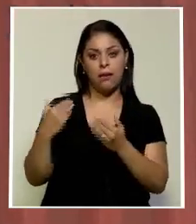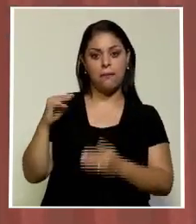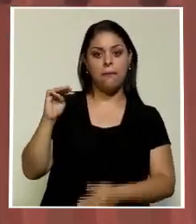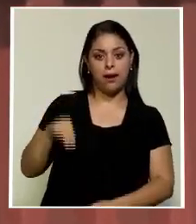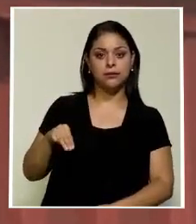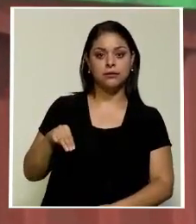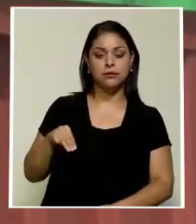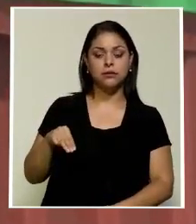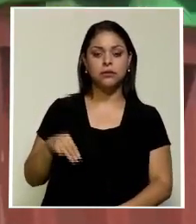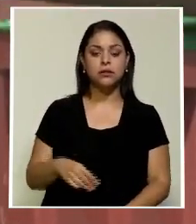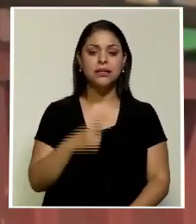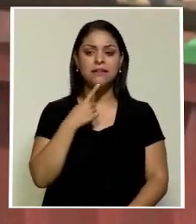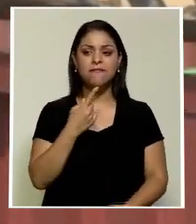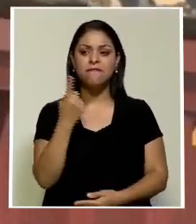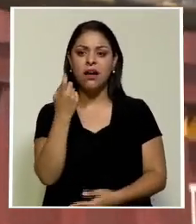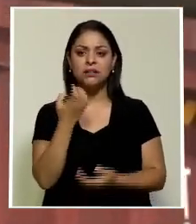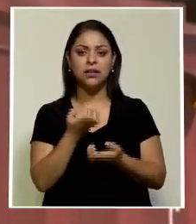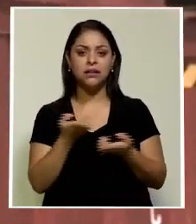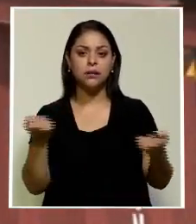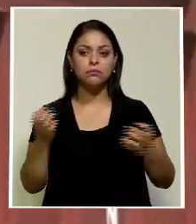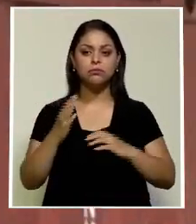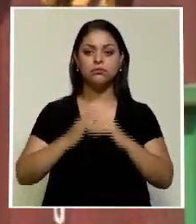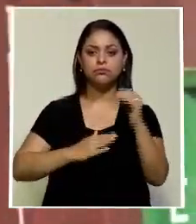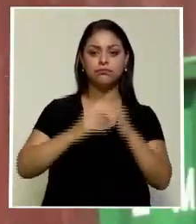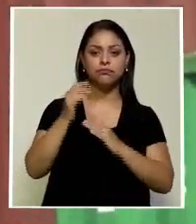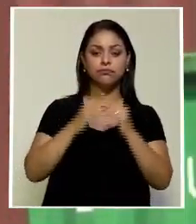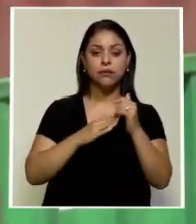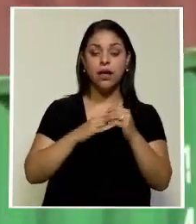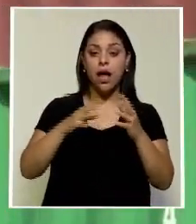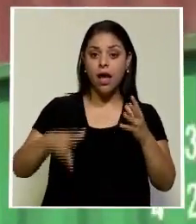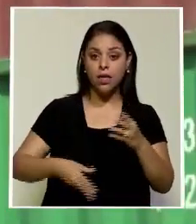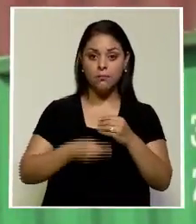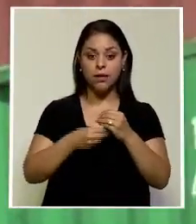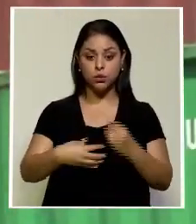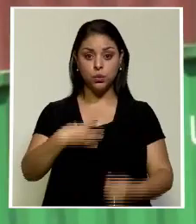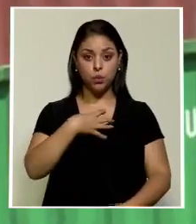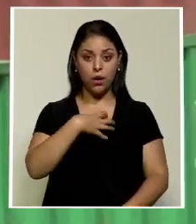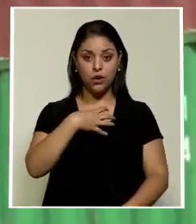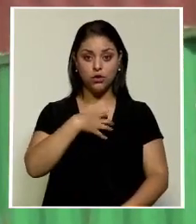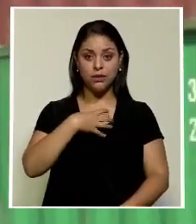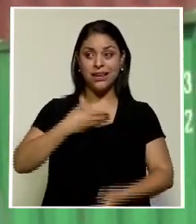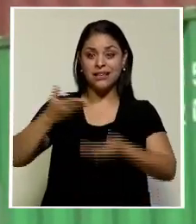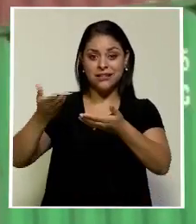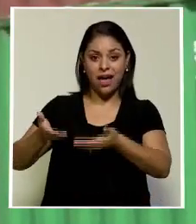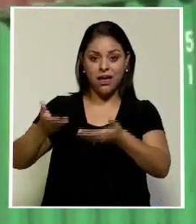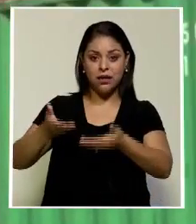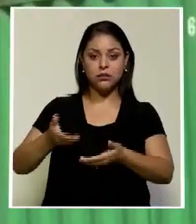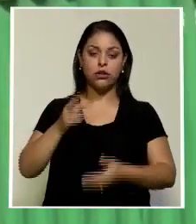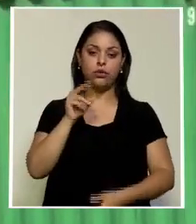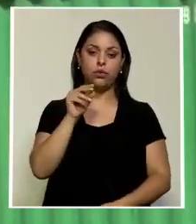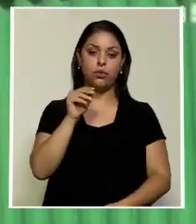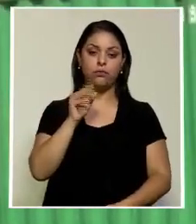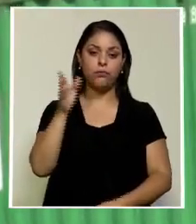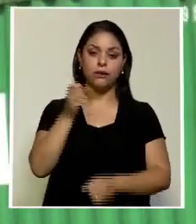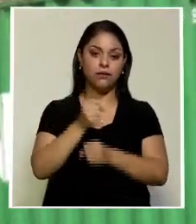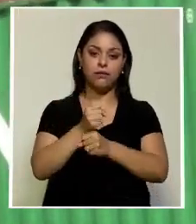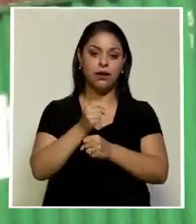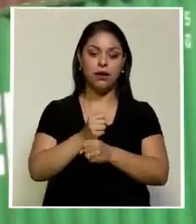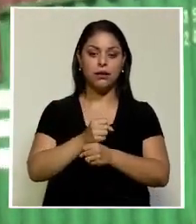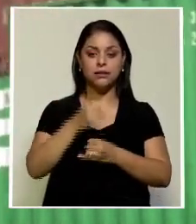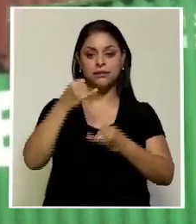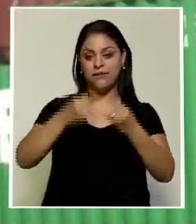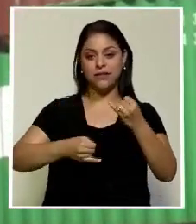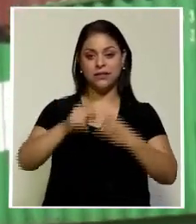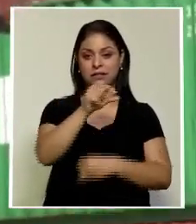a la falta de equipo y de infraestructura se le suma que los dueños de las cargas no reciben los fines de semana. Por ese motivo, son muy pocos